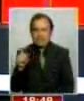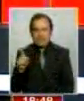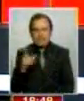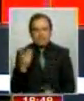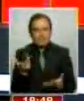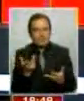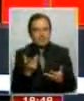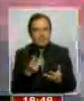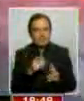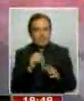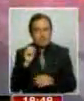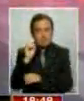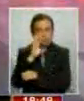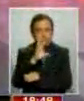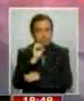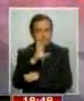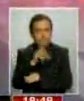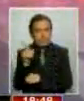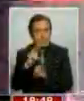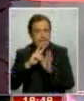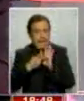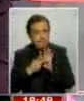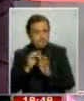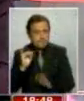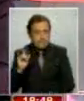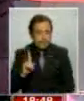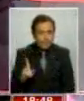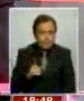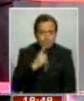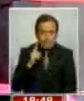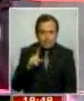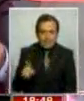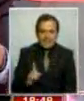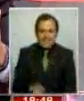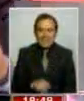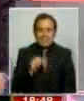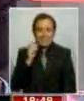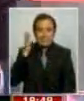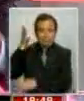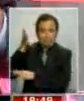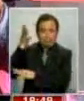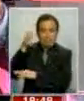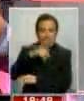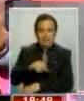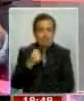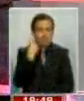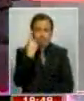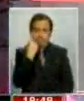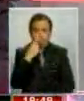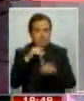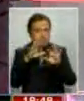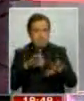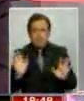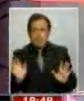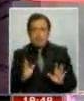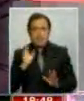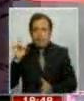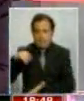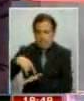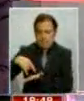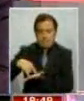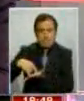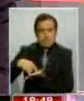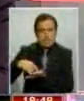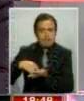la diapositiva? Es lo que preguntan. Por favor, la diapositiva es una sola. Es la que presentamos, digamos, en el Parlamento.